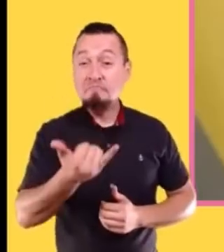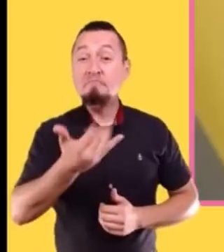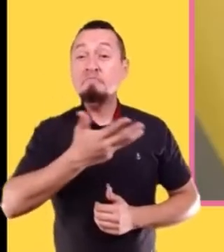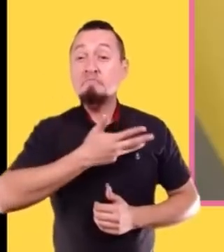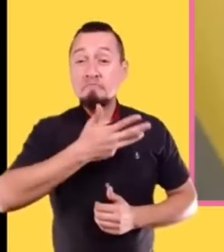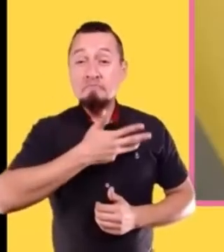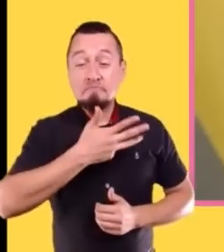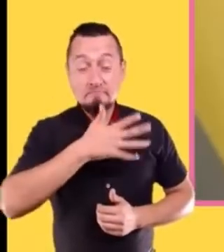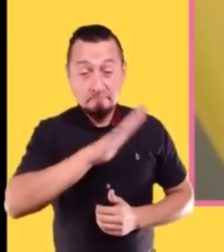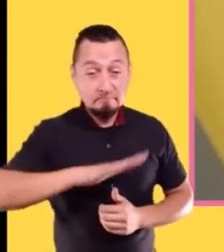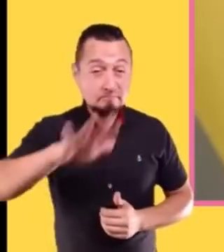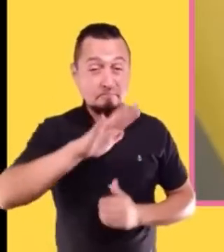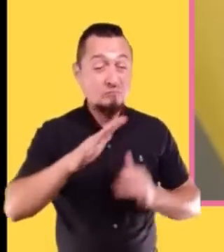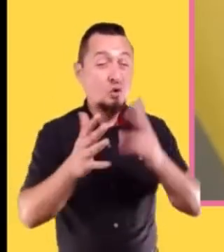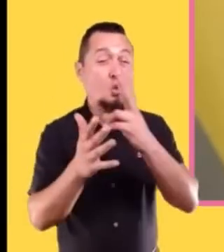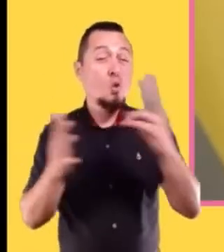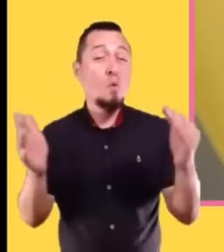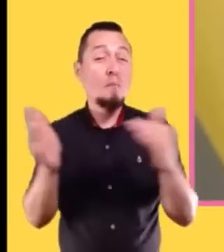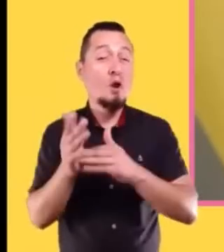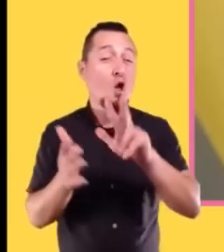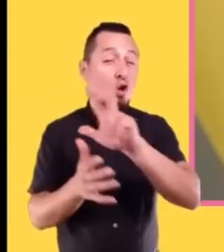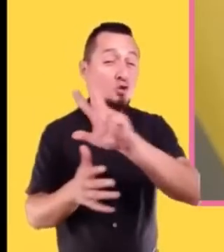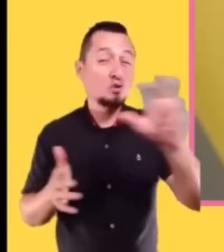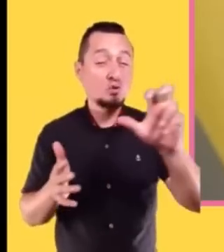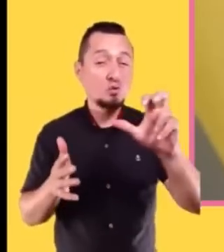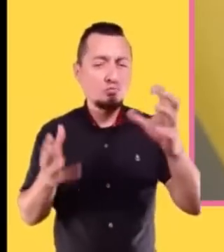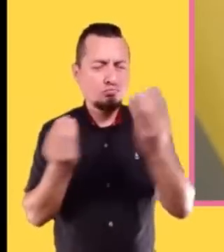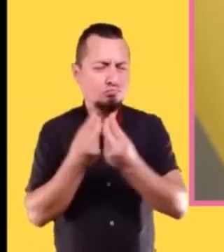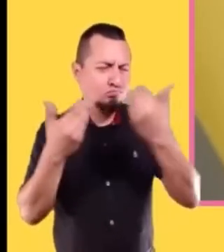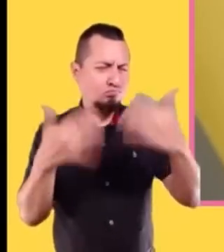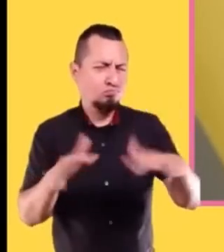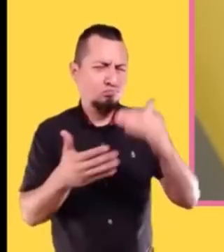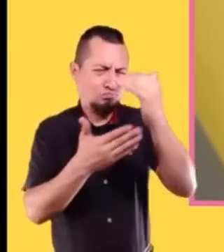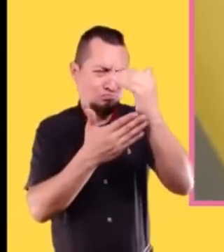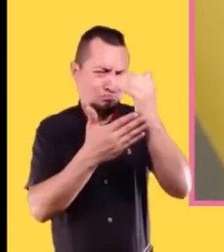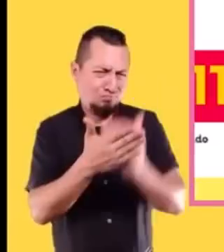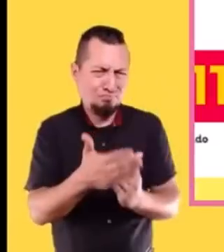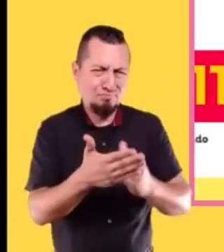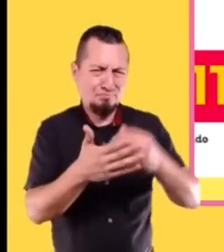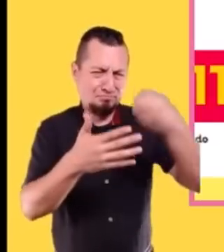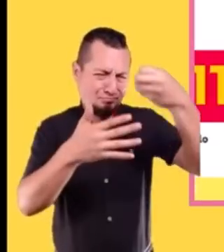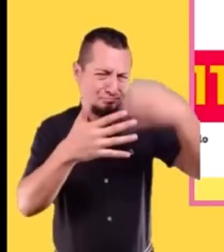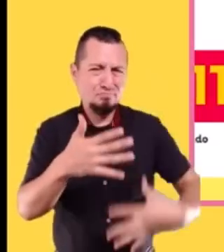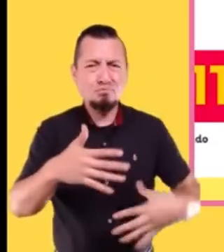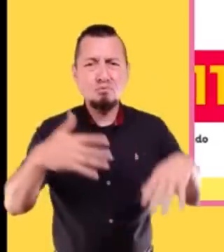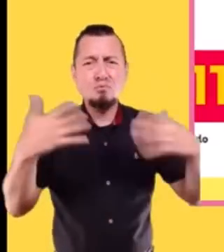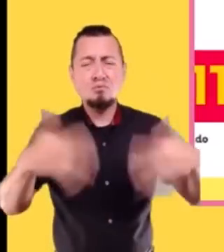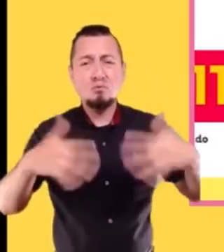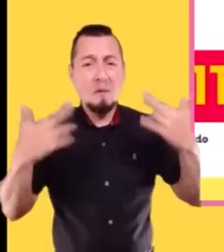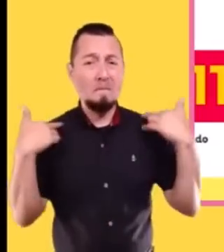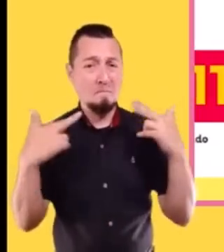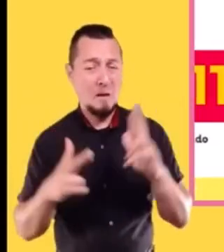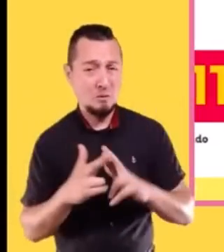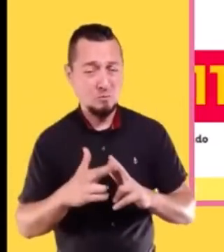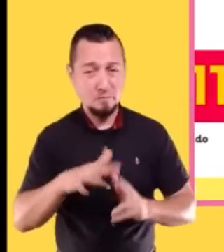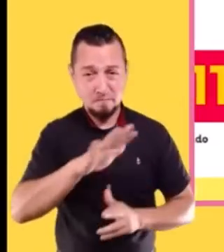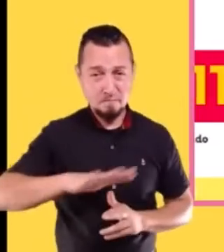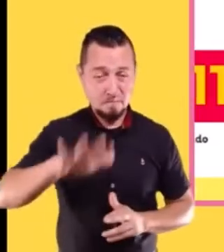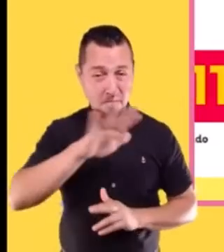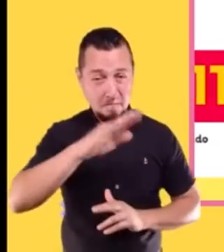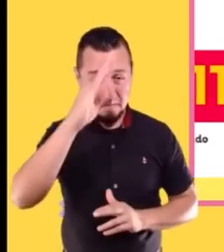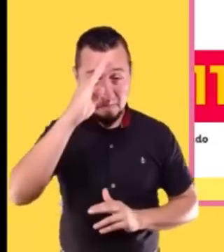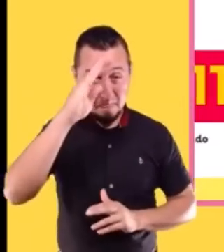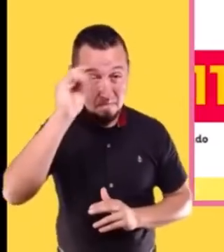más de 2,800 contenidos y materiales que están disponibles también para los profesores. Es decir, no solo hicimos